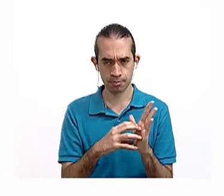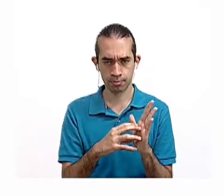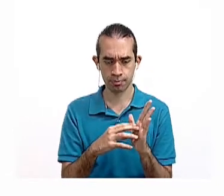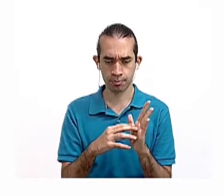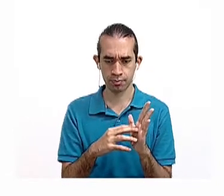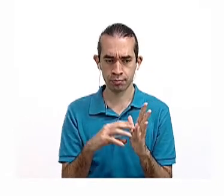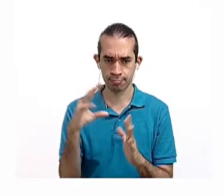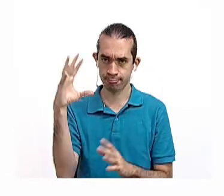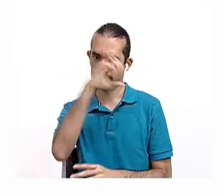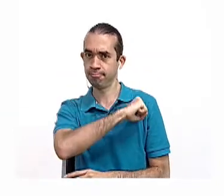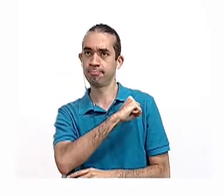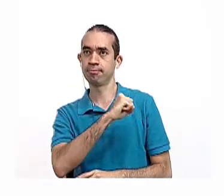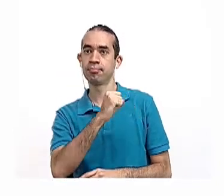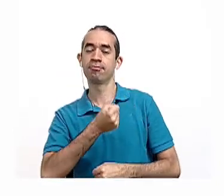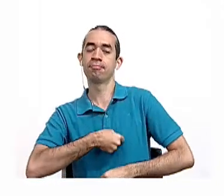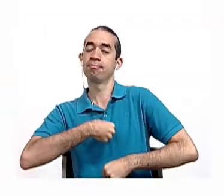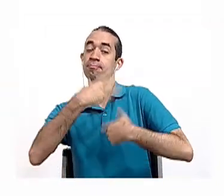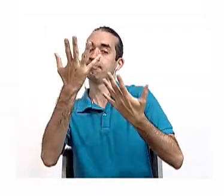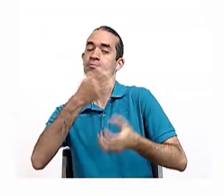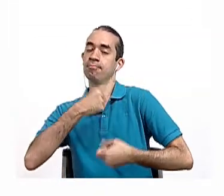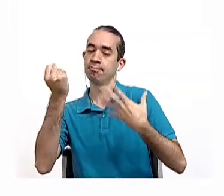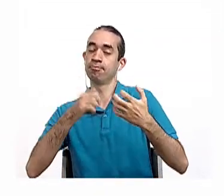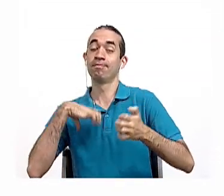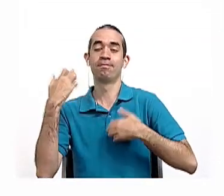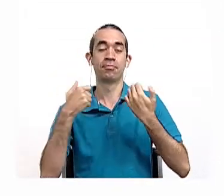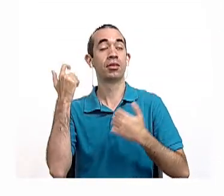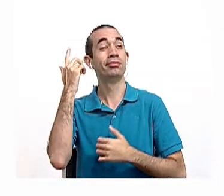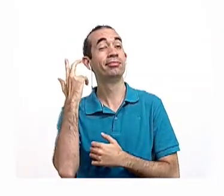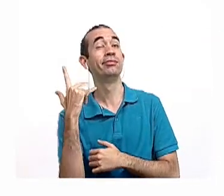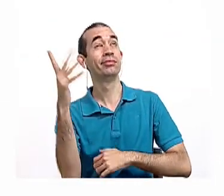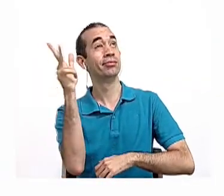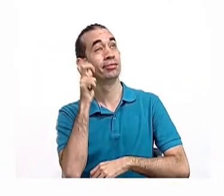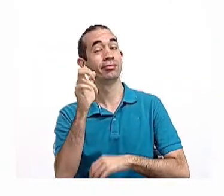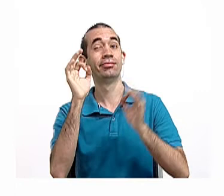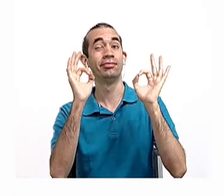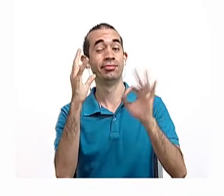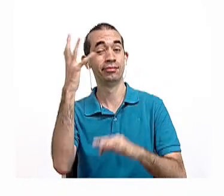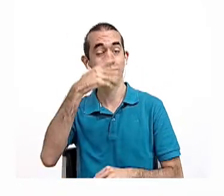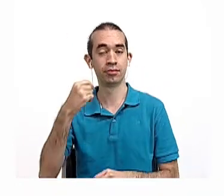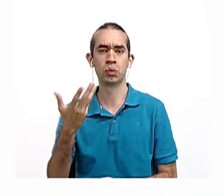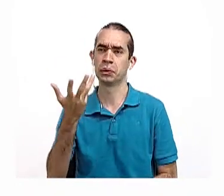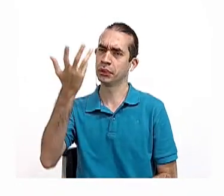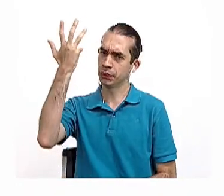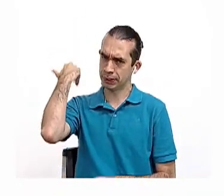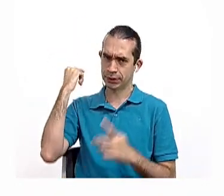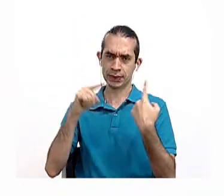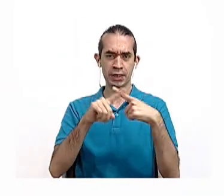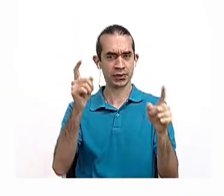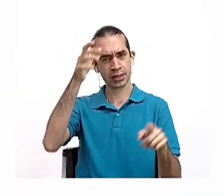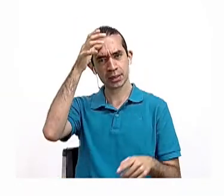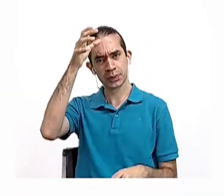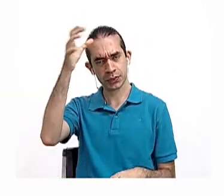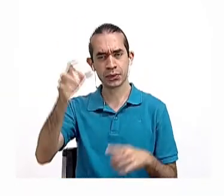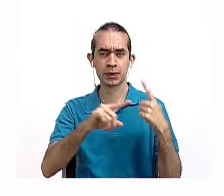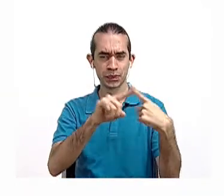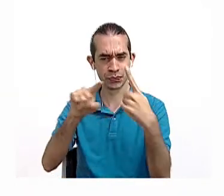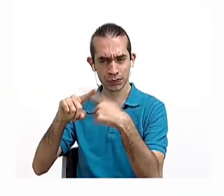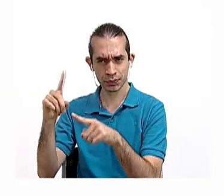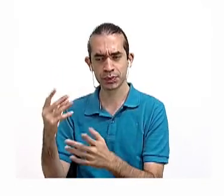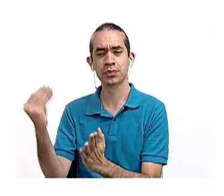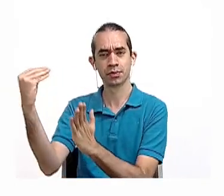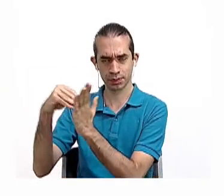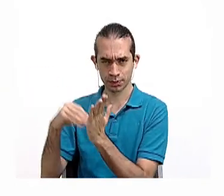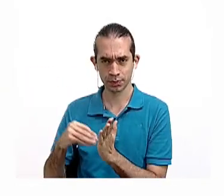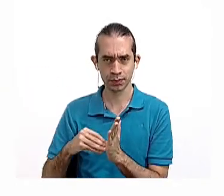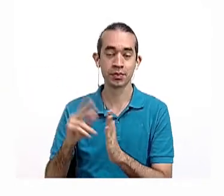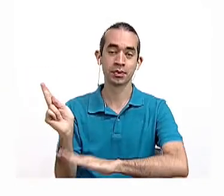otros discursos por su expresividad, emotividad y musicalidad. Desde la antigüedad y en diferentes culturas se han registrado